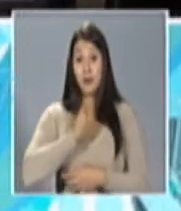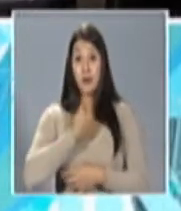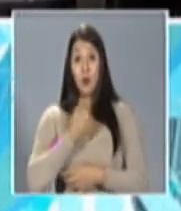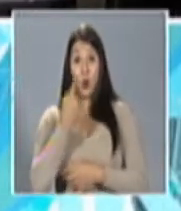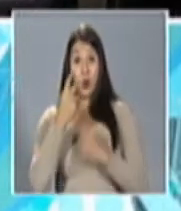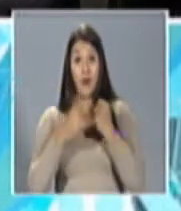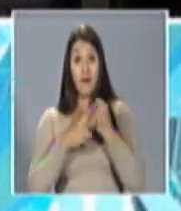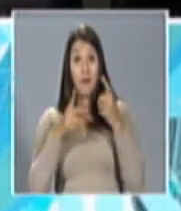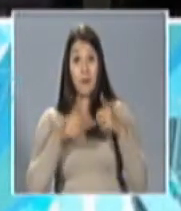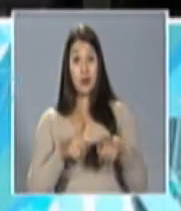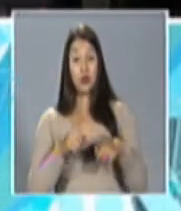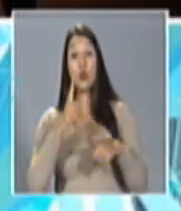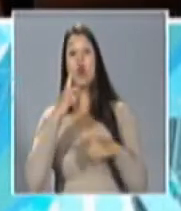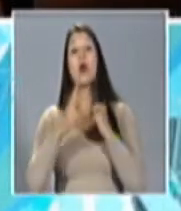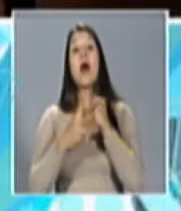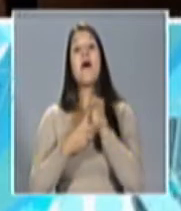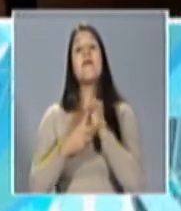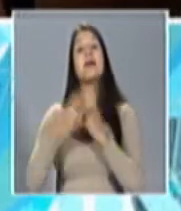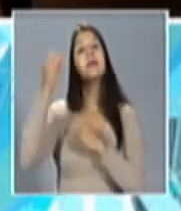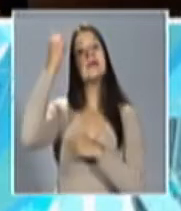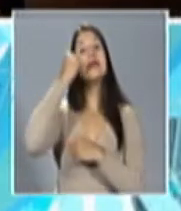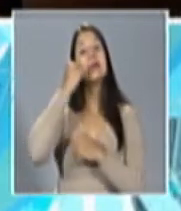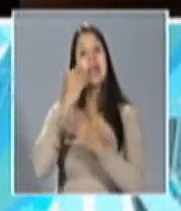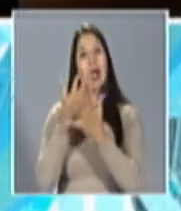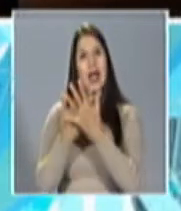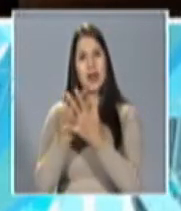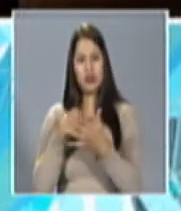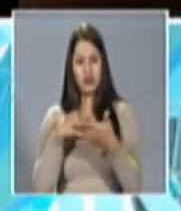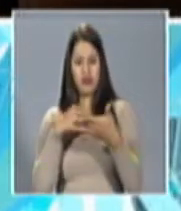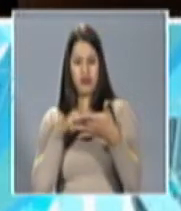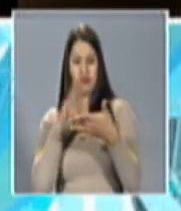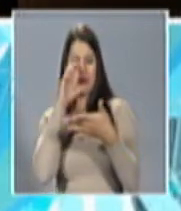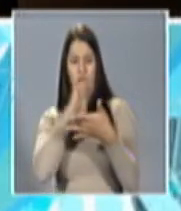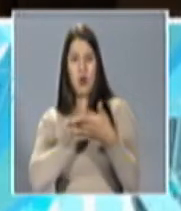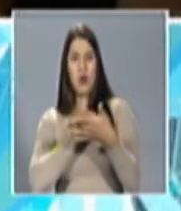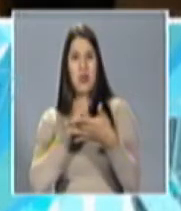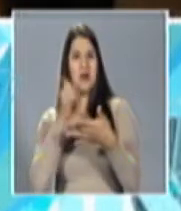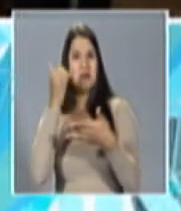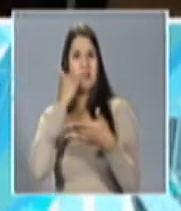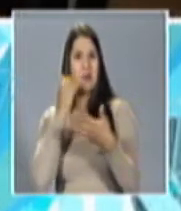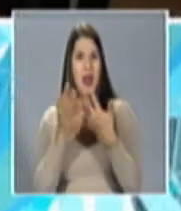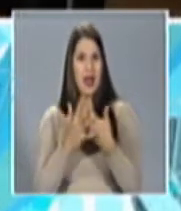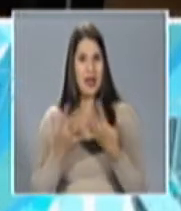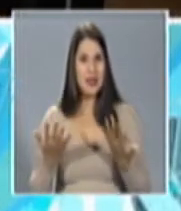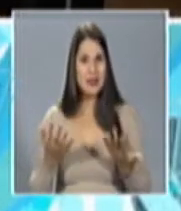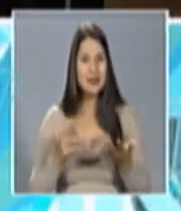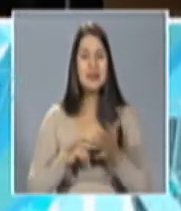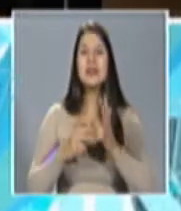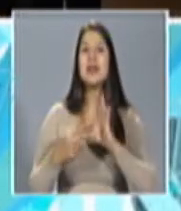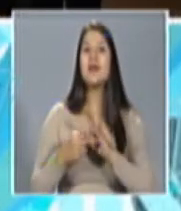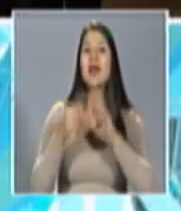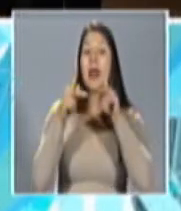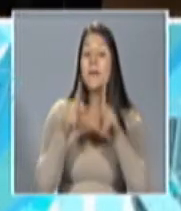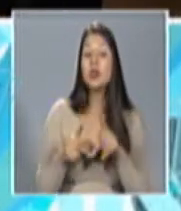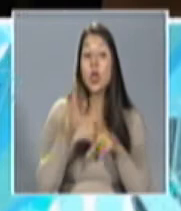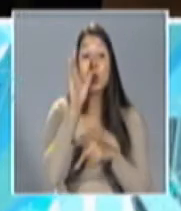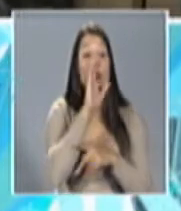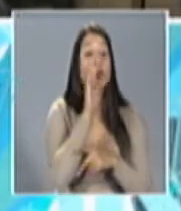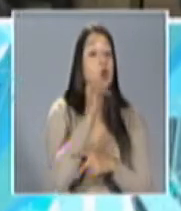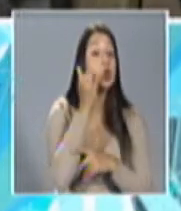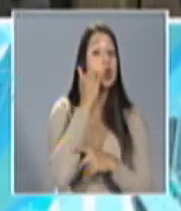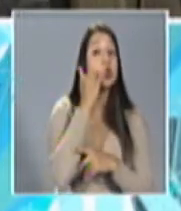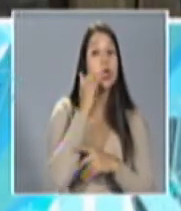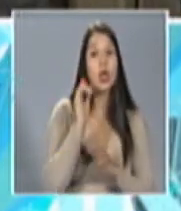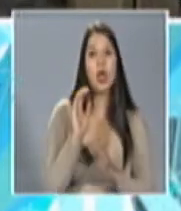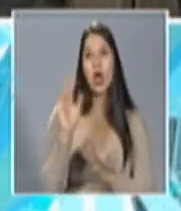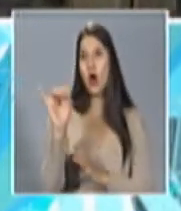una vez. A mí una vez me llamaron de un centro penitenciario y yo me di cuenta que me llamaban de la cárcel. Es decir, los delincuentes consiguen estos celulares, como con la historia